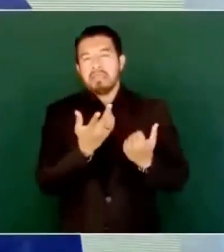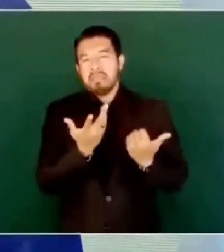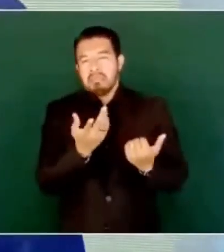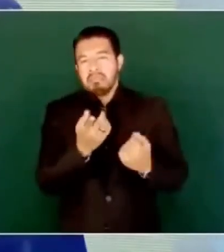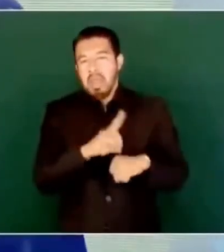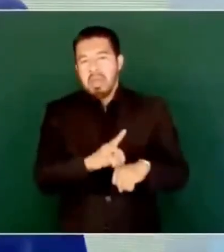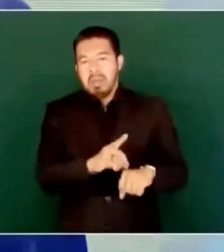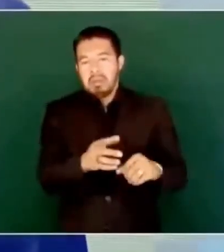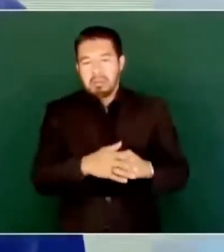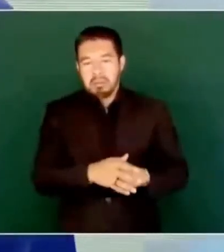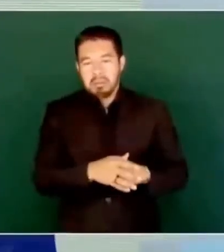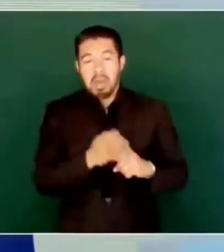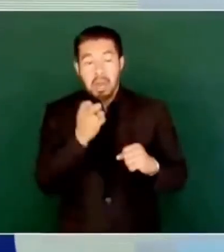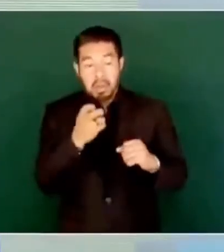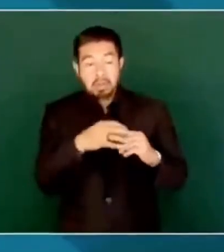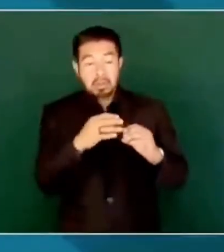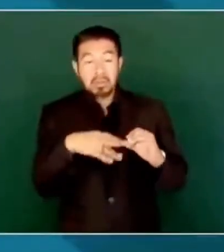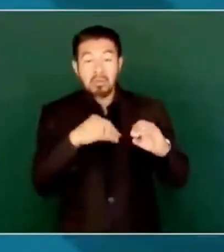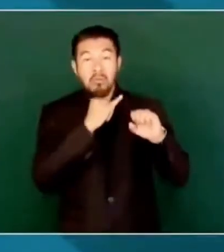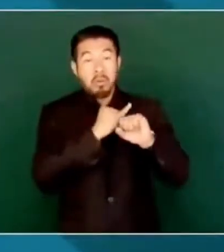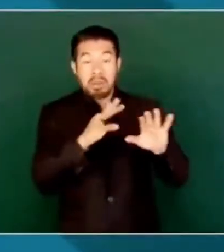La transparencia